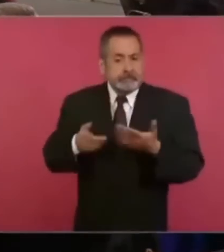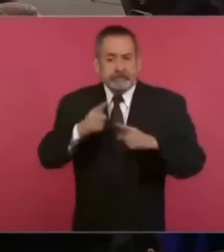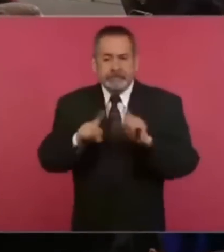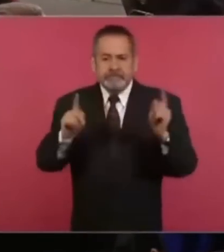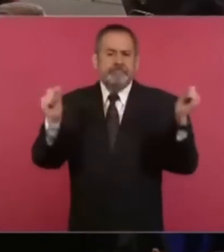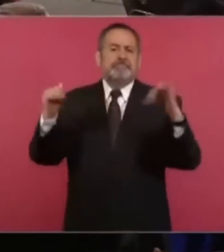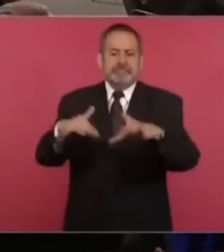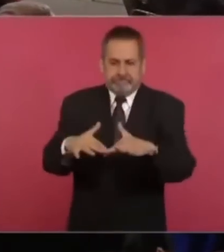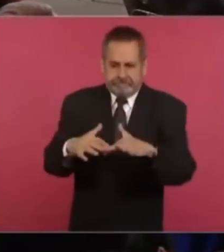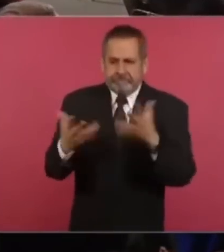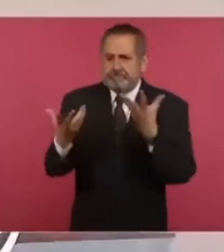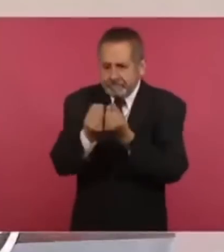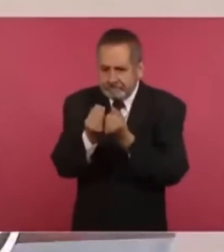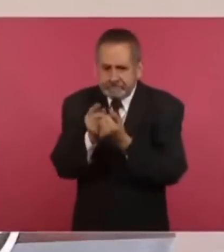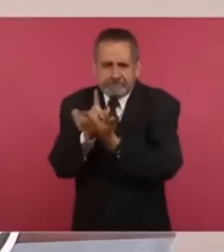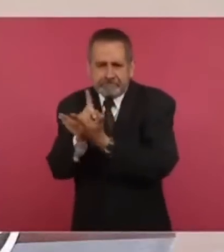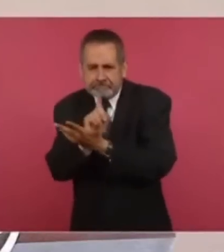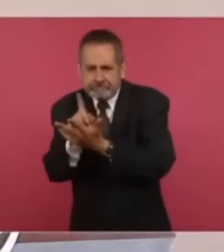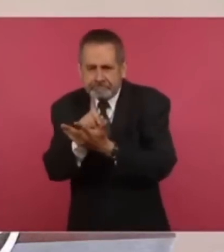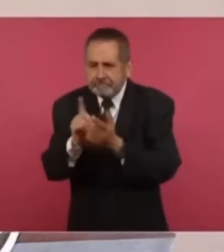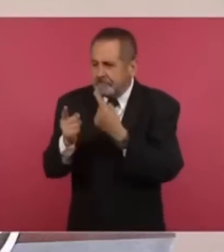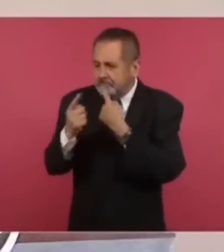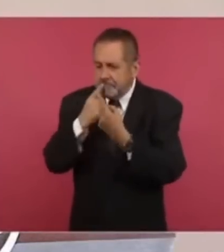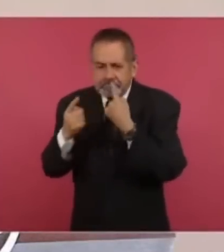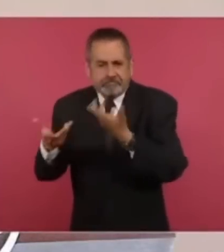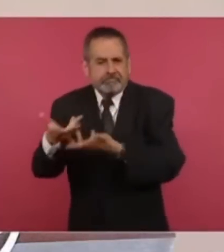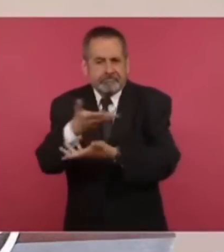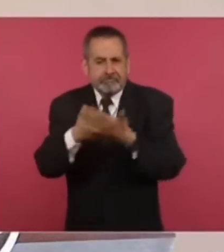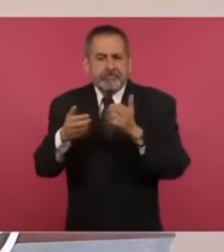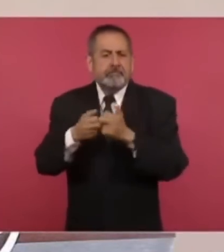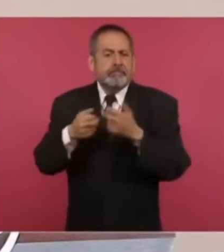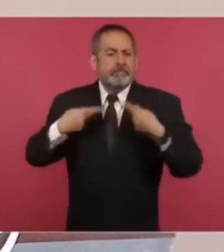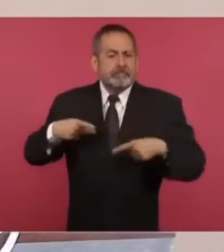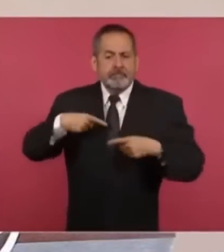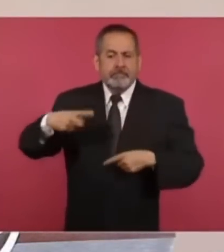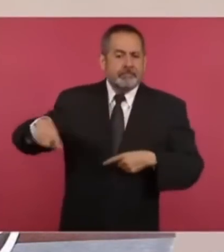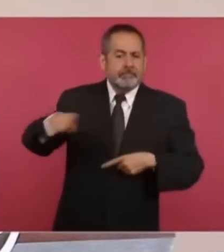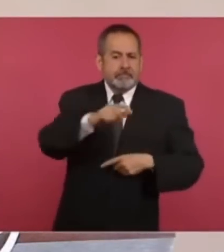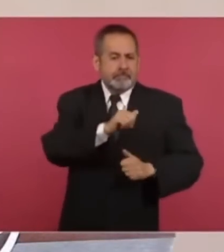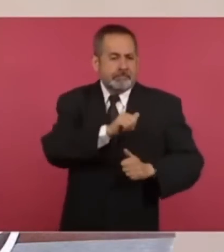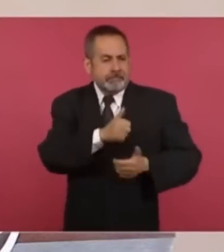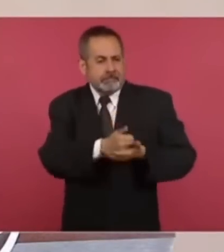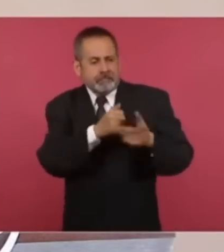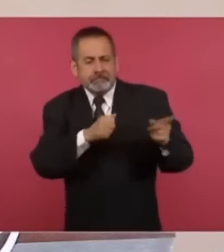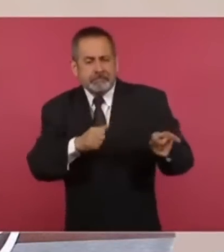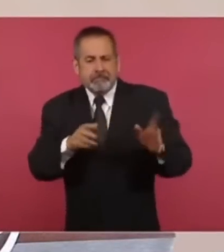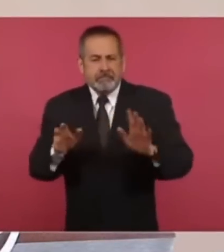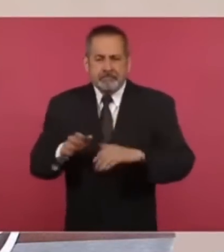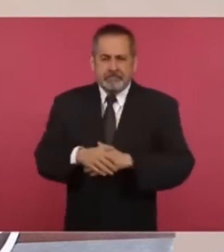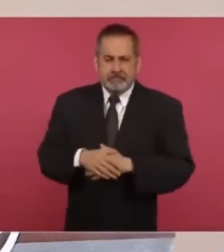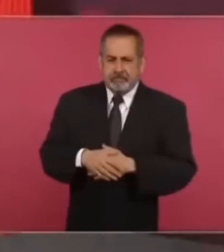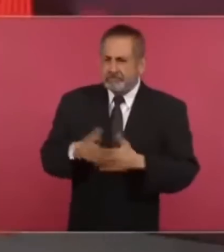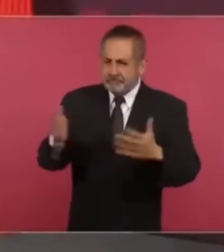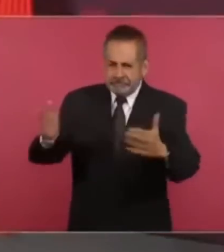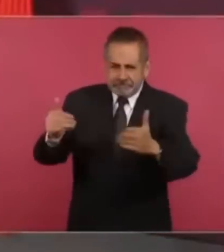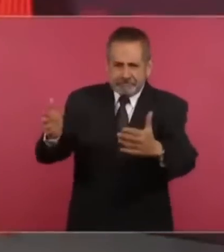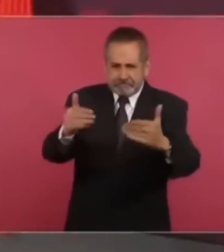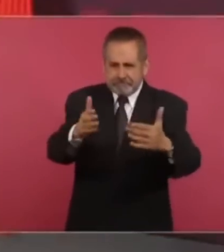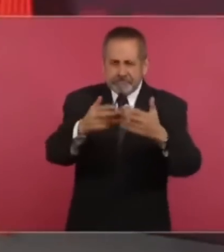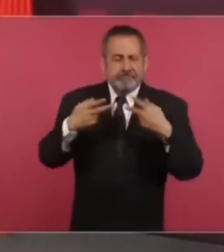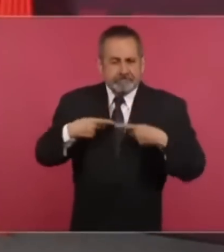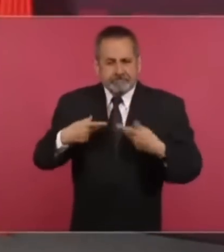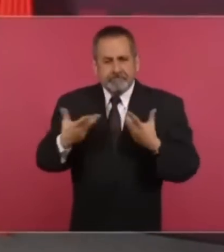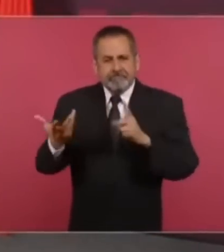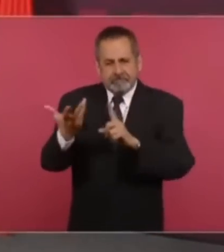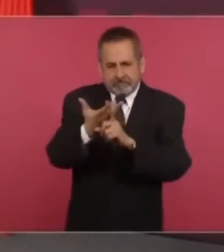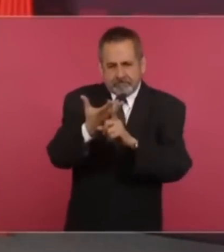lo que nosotros le decimos a la gente o al personal militar que nos apoya es de que hay que acercar a la gente,